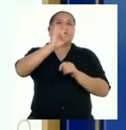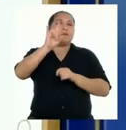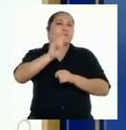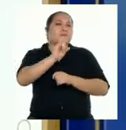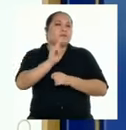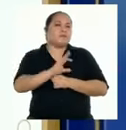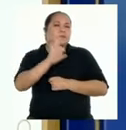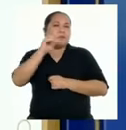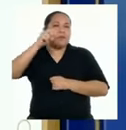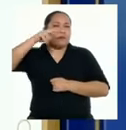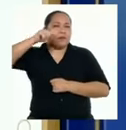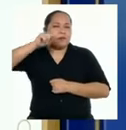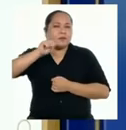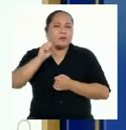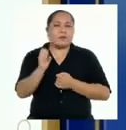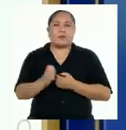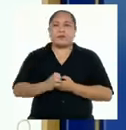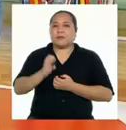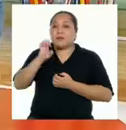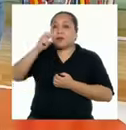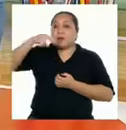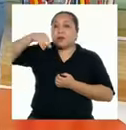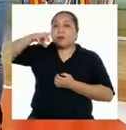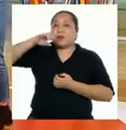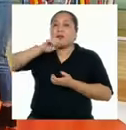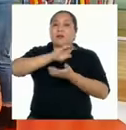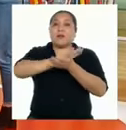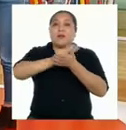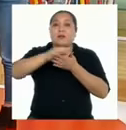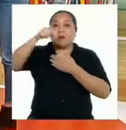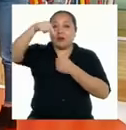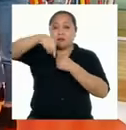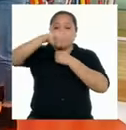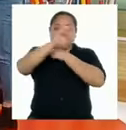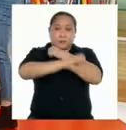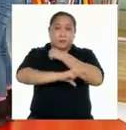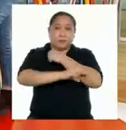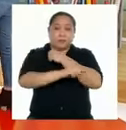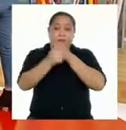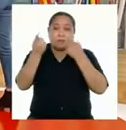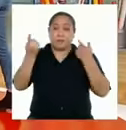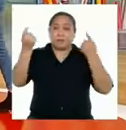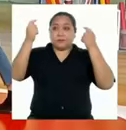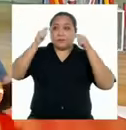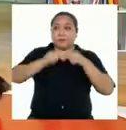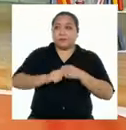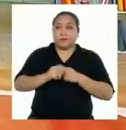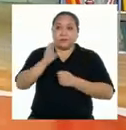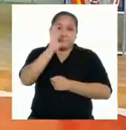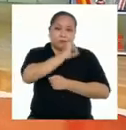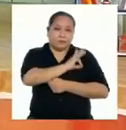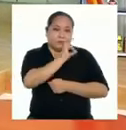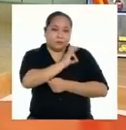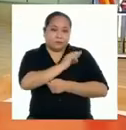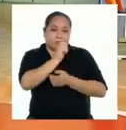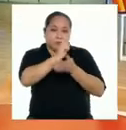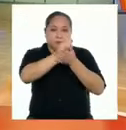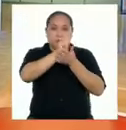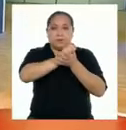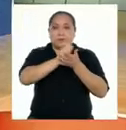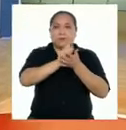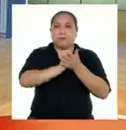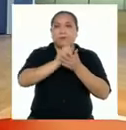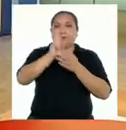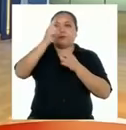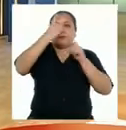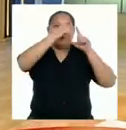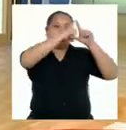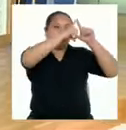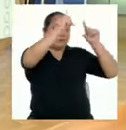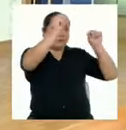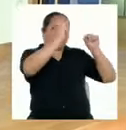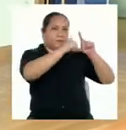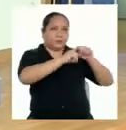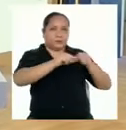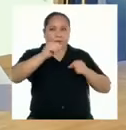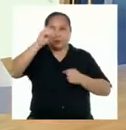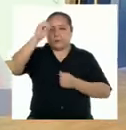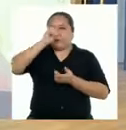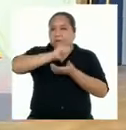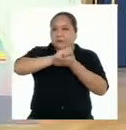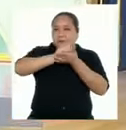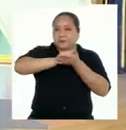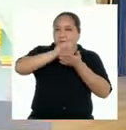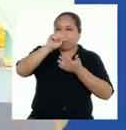fuentes de energía limpia en nuestro país. Durante la pausa, aproveché para escribir mi segundo párrafo